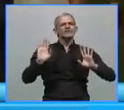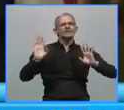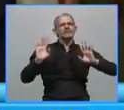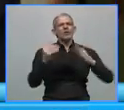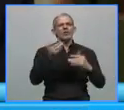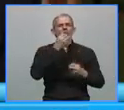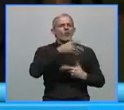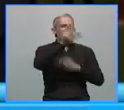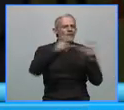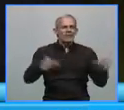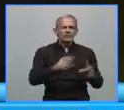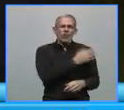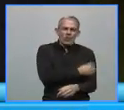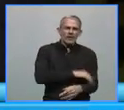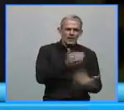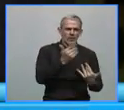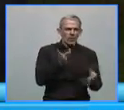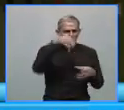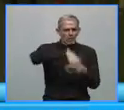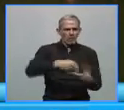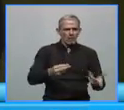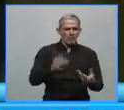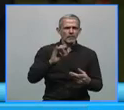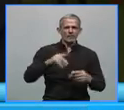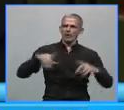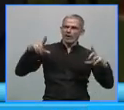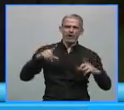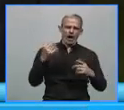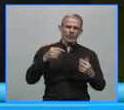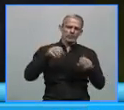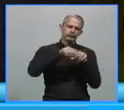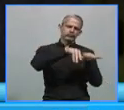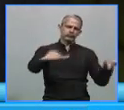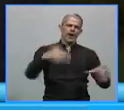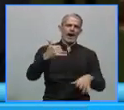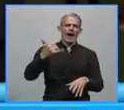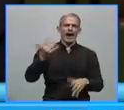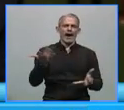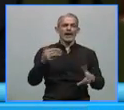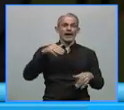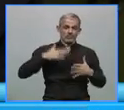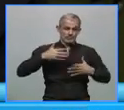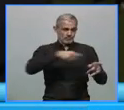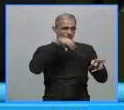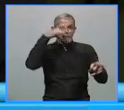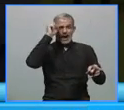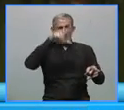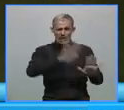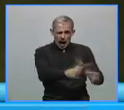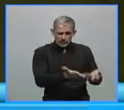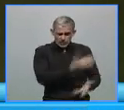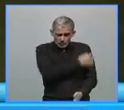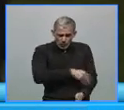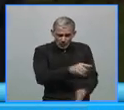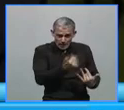hacer también obviamente crecer en el nivel sí sin duda cada vez es más popular y Manuel es la prueba pciente de que